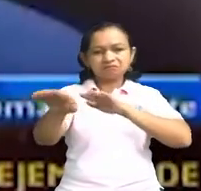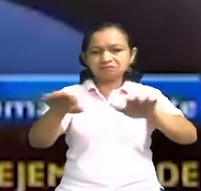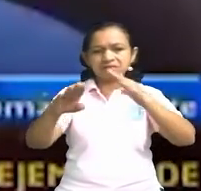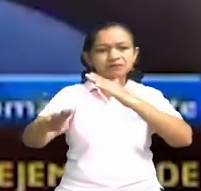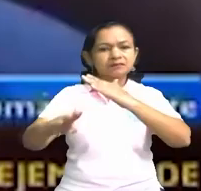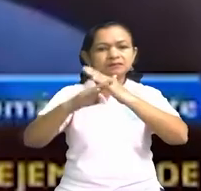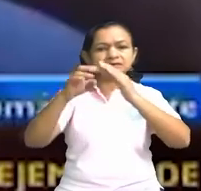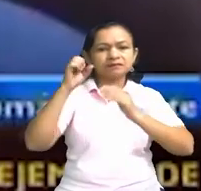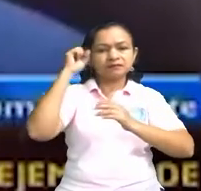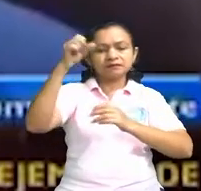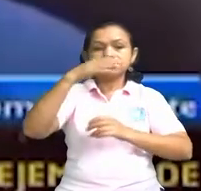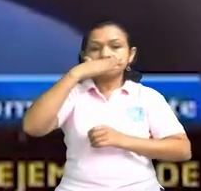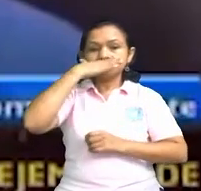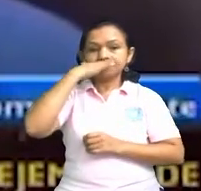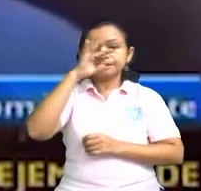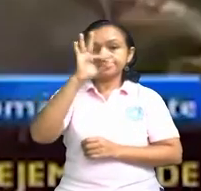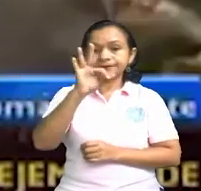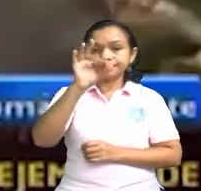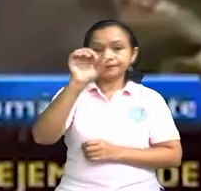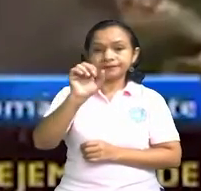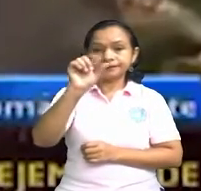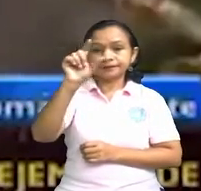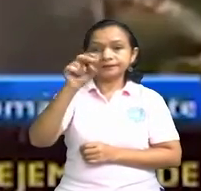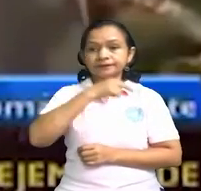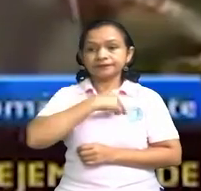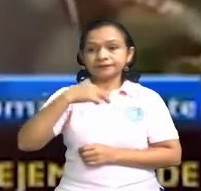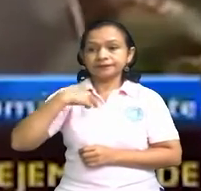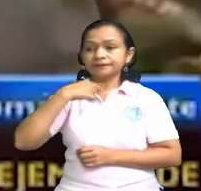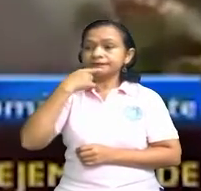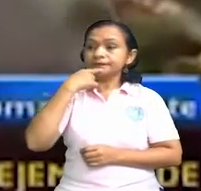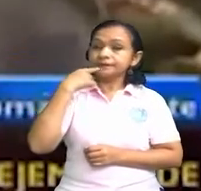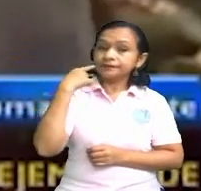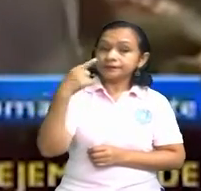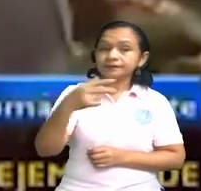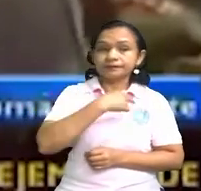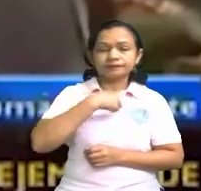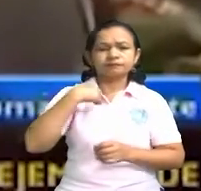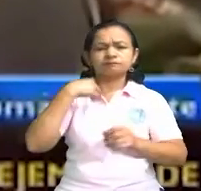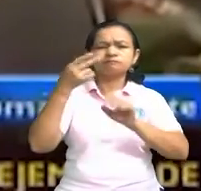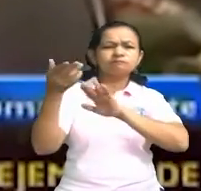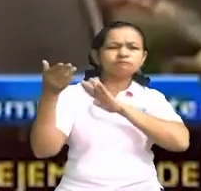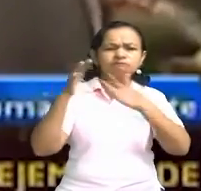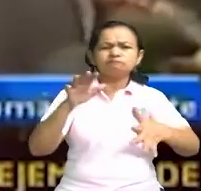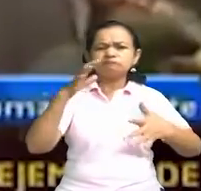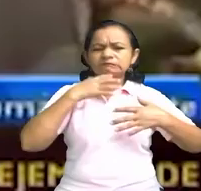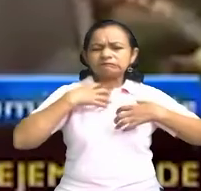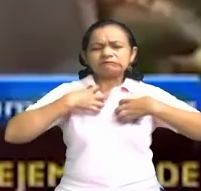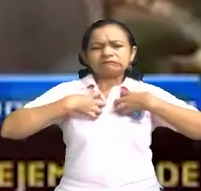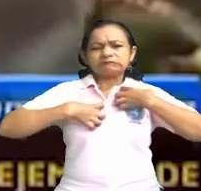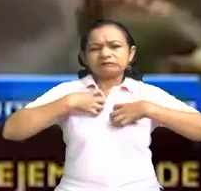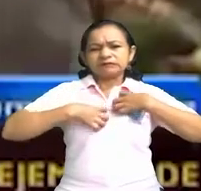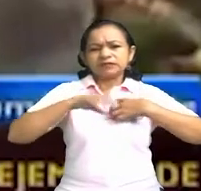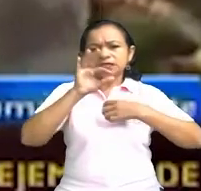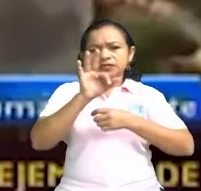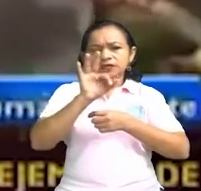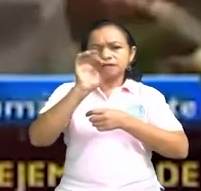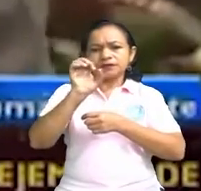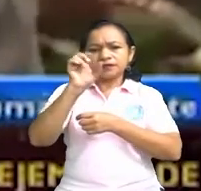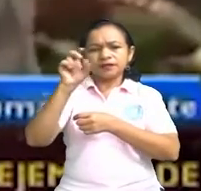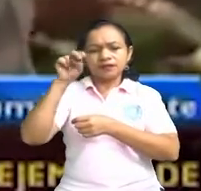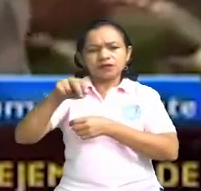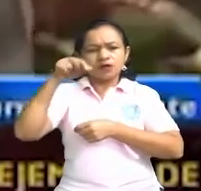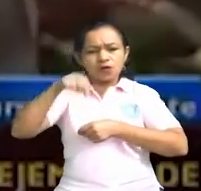la victoria del Frente Sandinista. Habrá, y lo repito hasta que se mueran de rabia, FSLN,